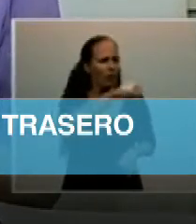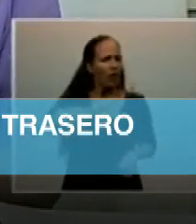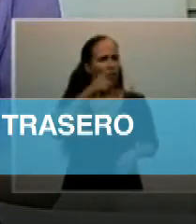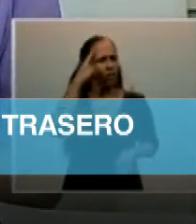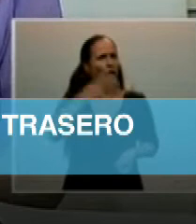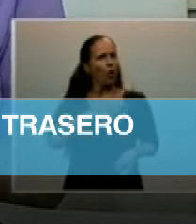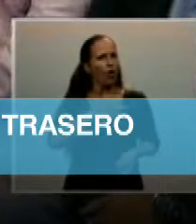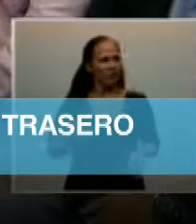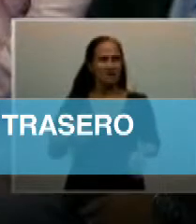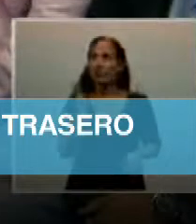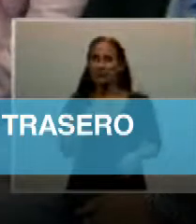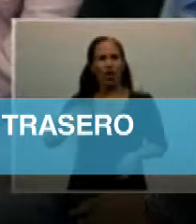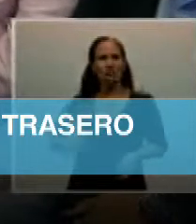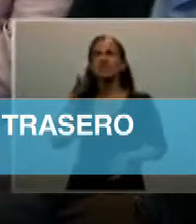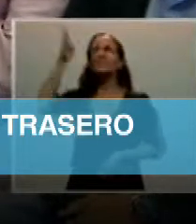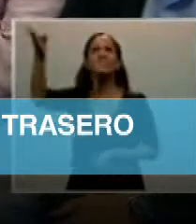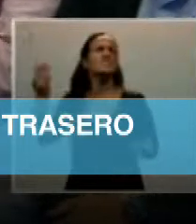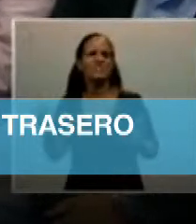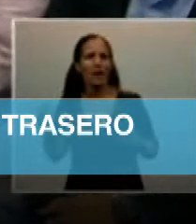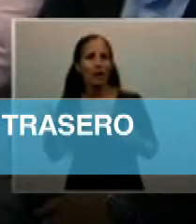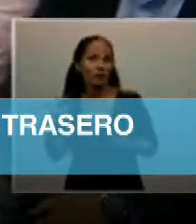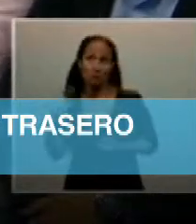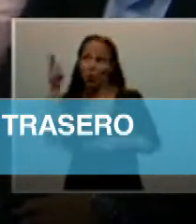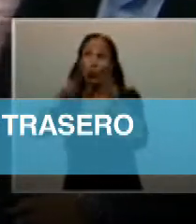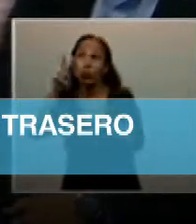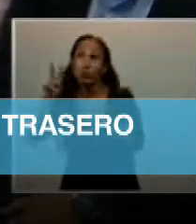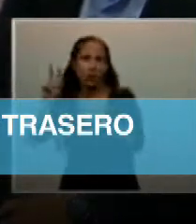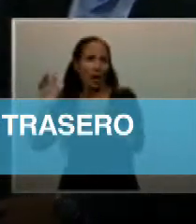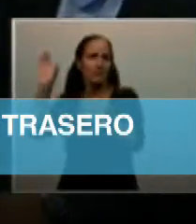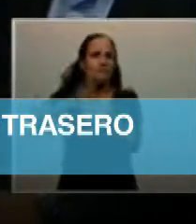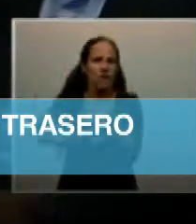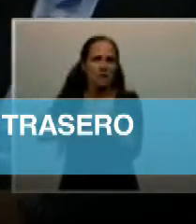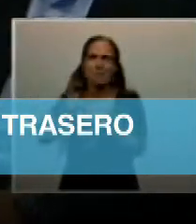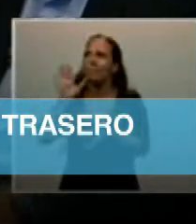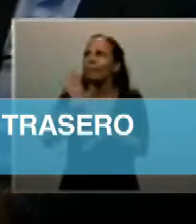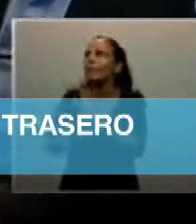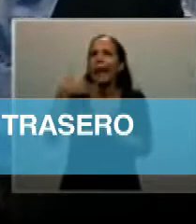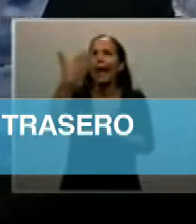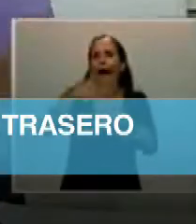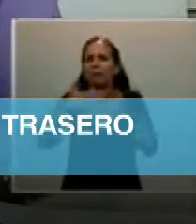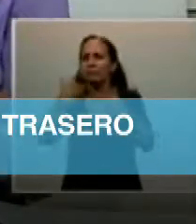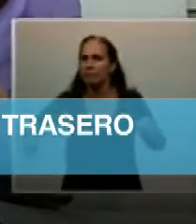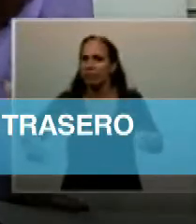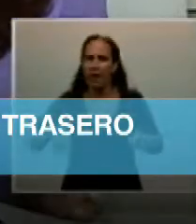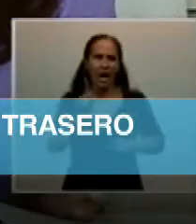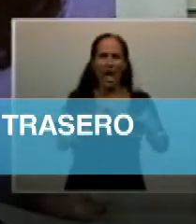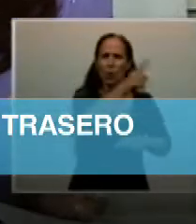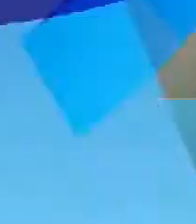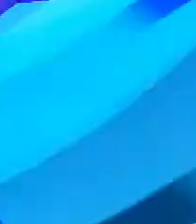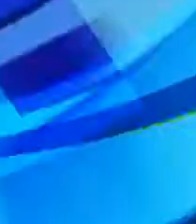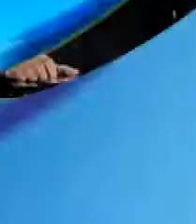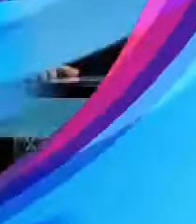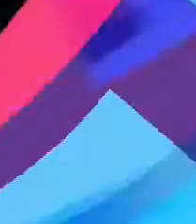ni aceptamos presiones, y añadió que se puede venir desde cualquier lado a invertir al pronunciar un discurso en Casa Rosada.